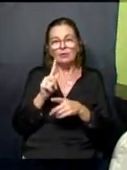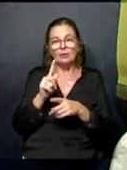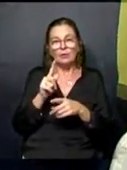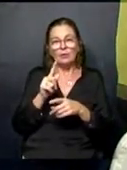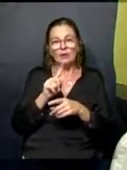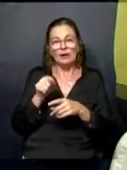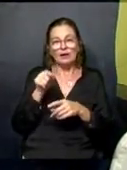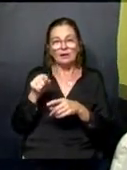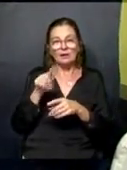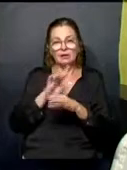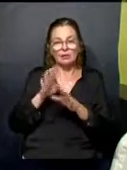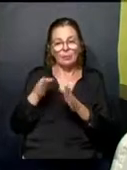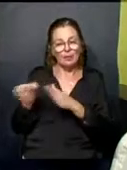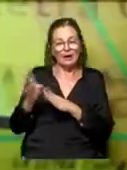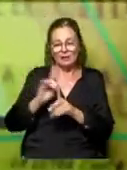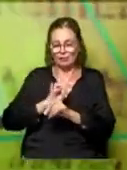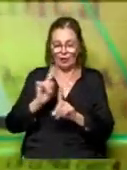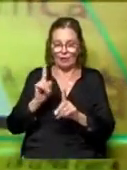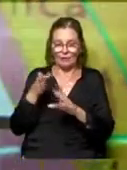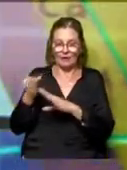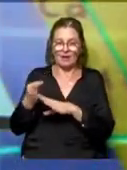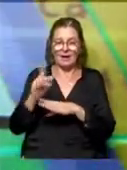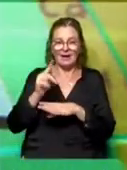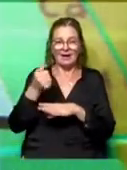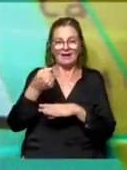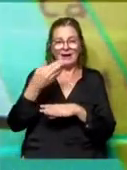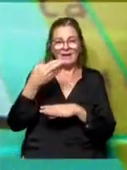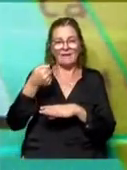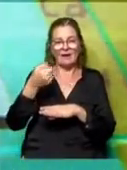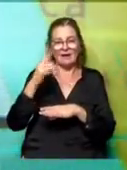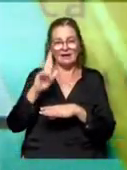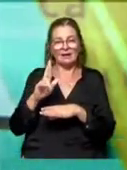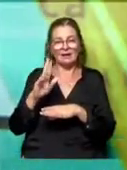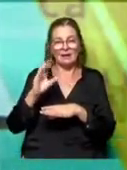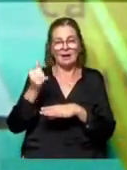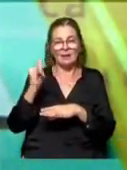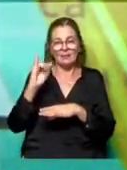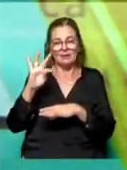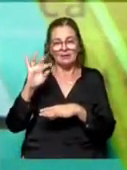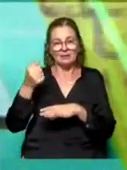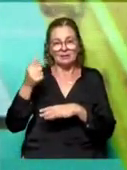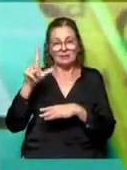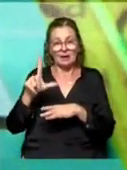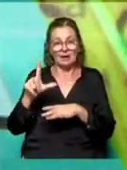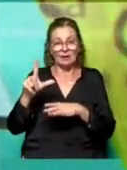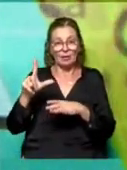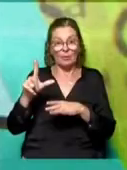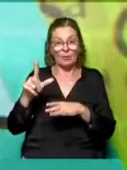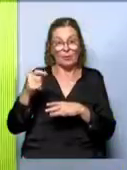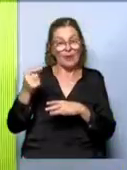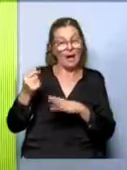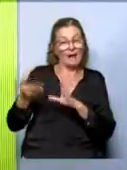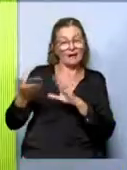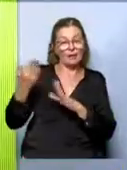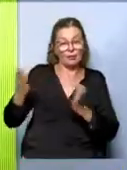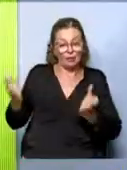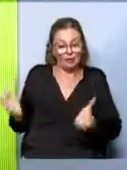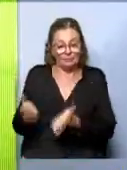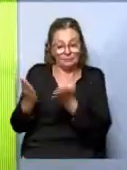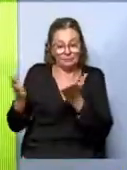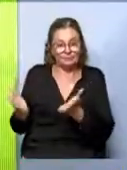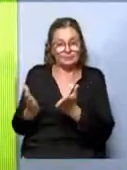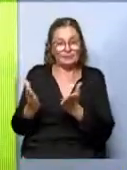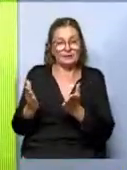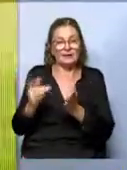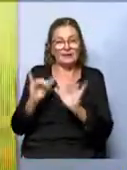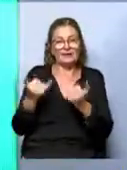no, por ahí no se va, y también con esa teoría de como los mayores, ¿no? Que son los que tiran a los de atrás. Exacto, ya había, se cerró esa puerta,